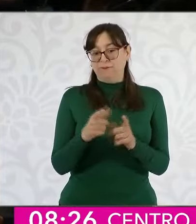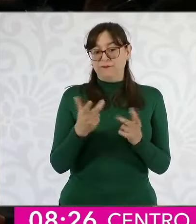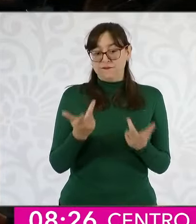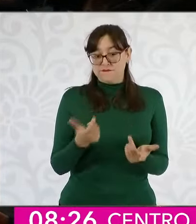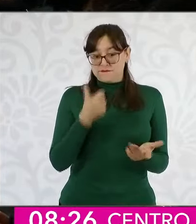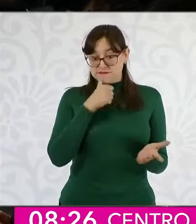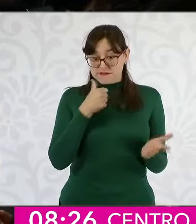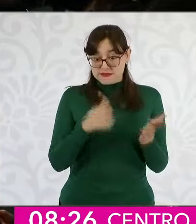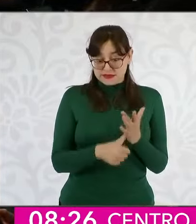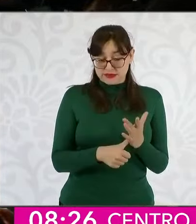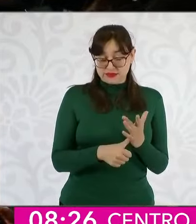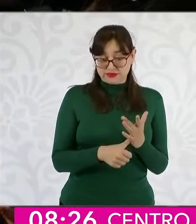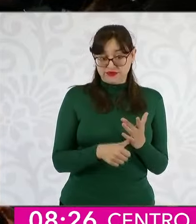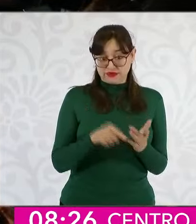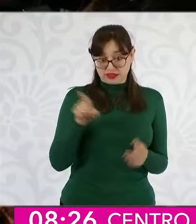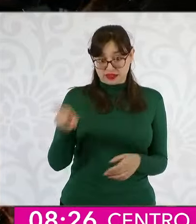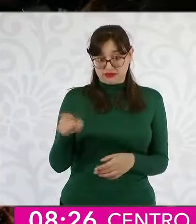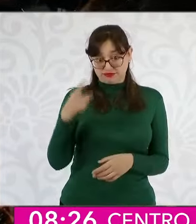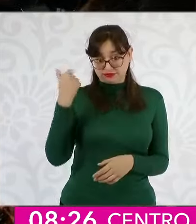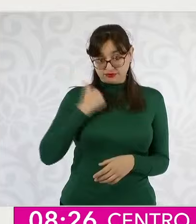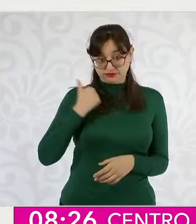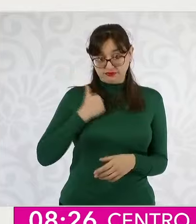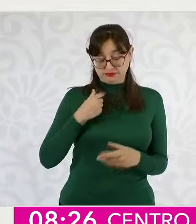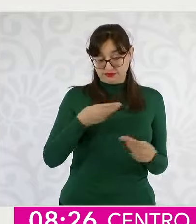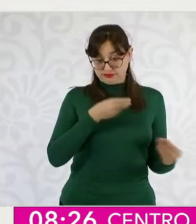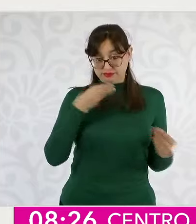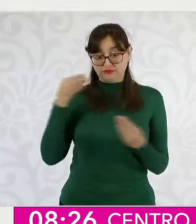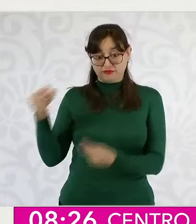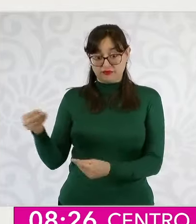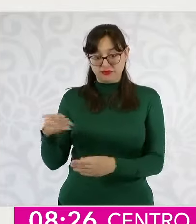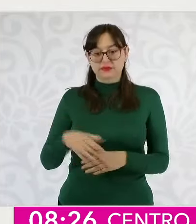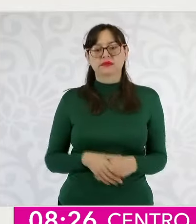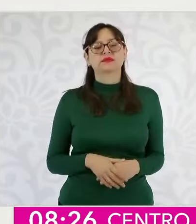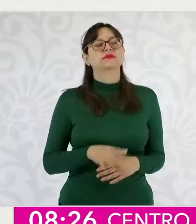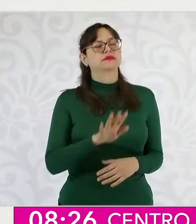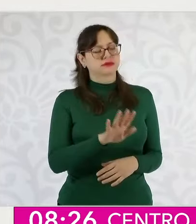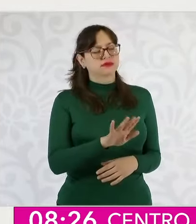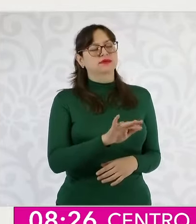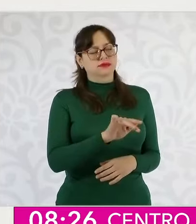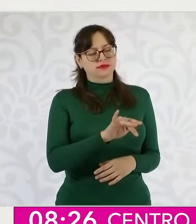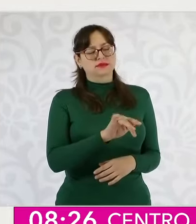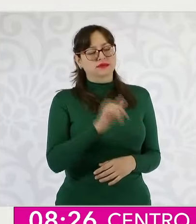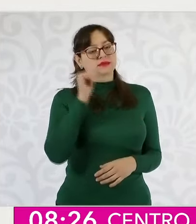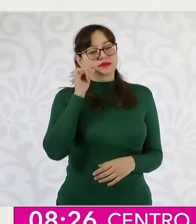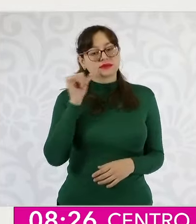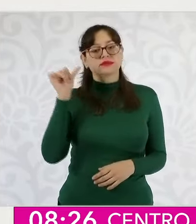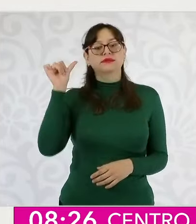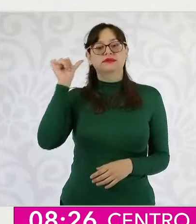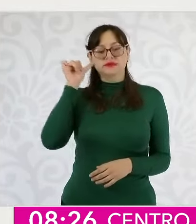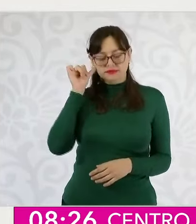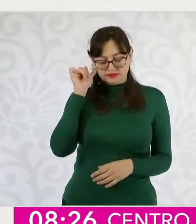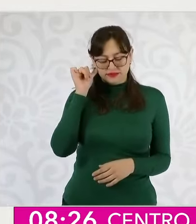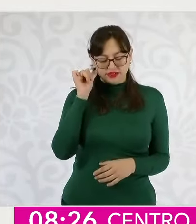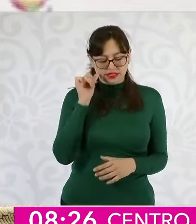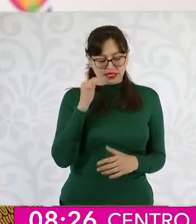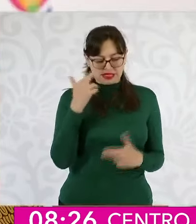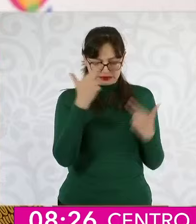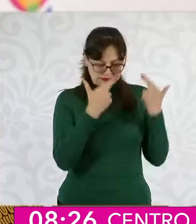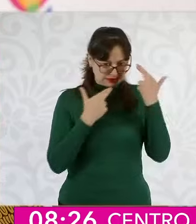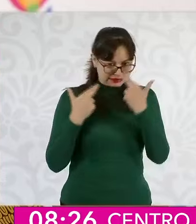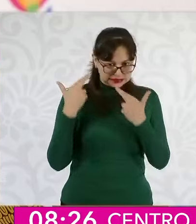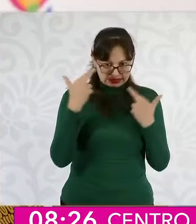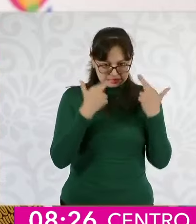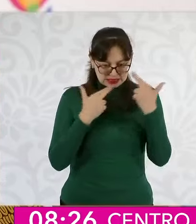una carta dirigida a Trudeau. ¿La va a hacer pública? Sí, la revisamos ayer porque la habíamos diseñado antes